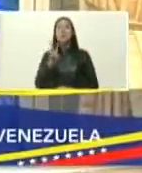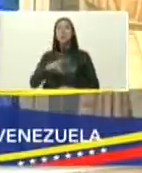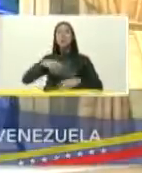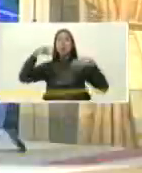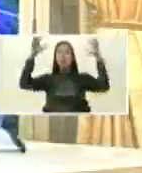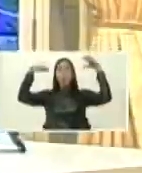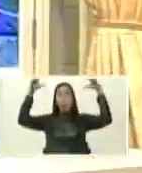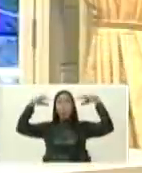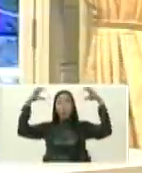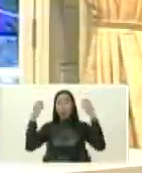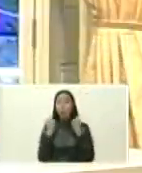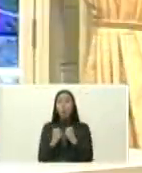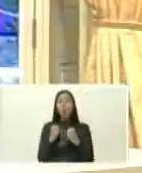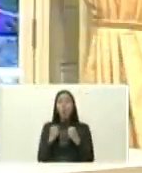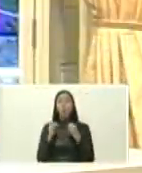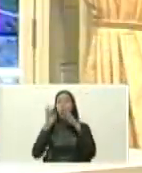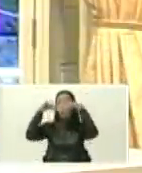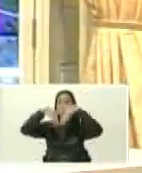vaguada.